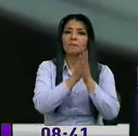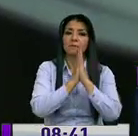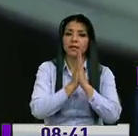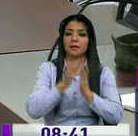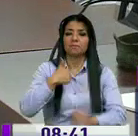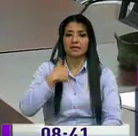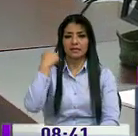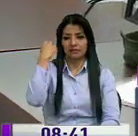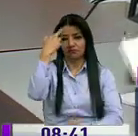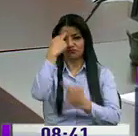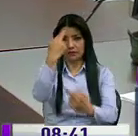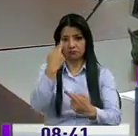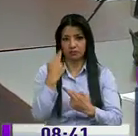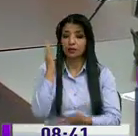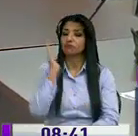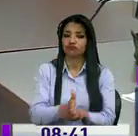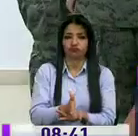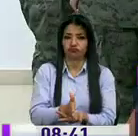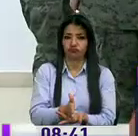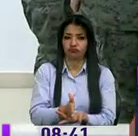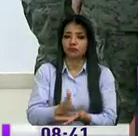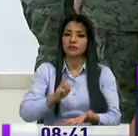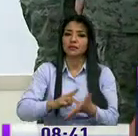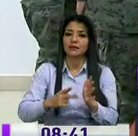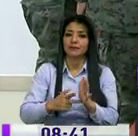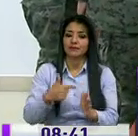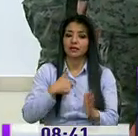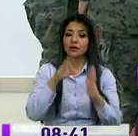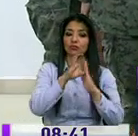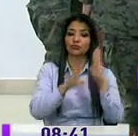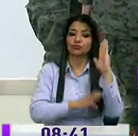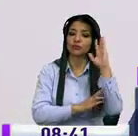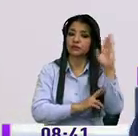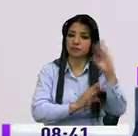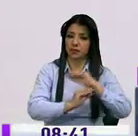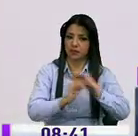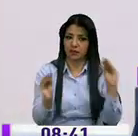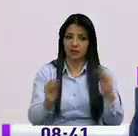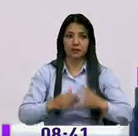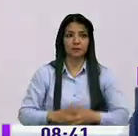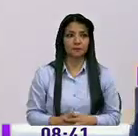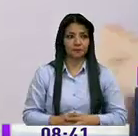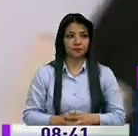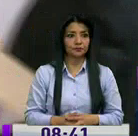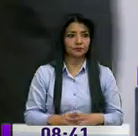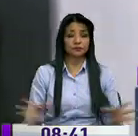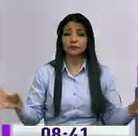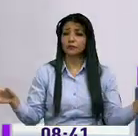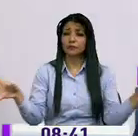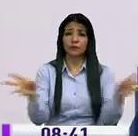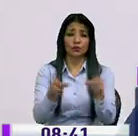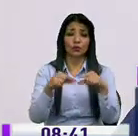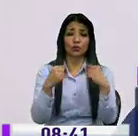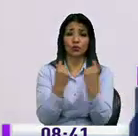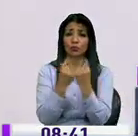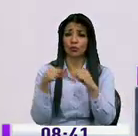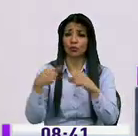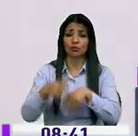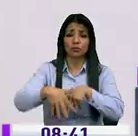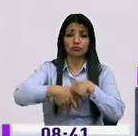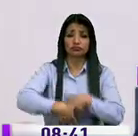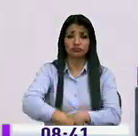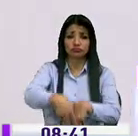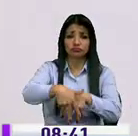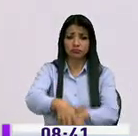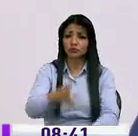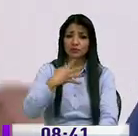que se suspenda ese cobro porque se estaría violando la Constitución. Vamos a tener que reunirnos todos los movimientos y hacer plantones, porque no puede